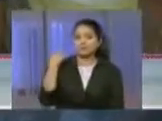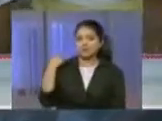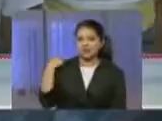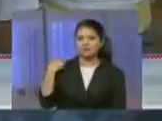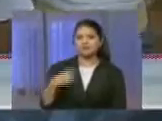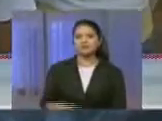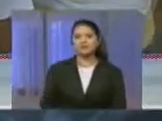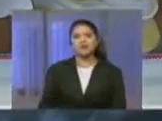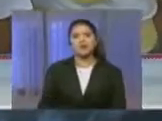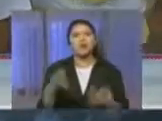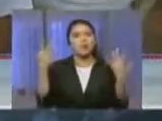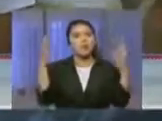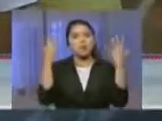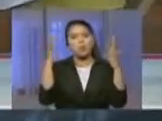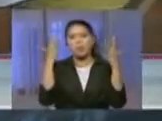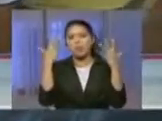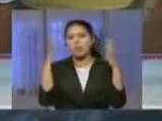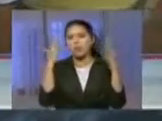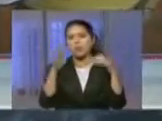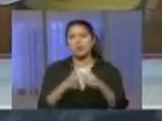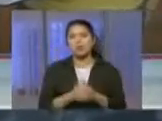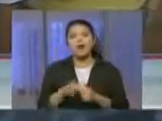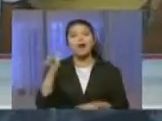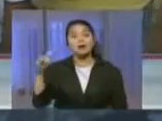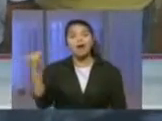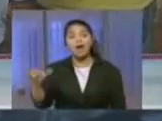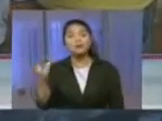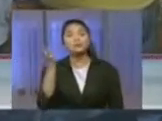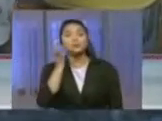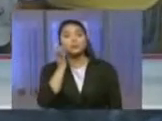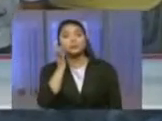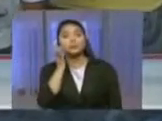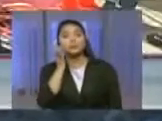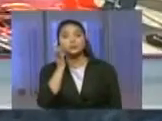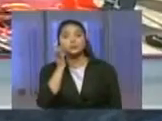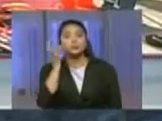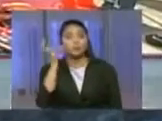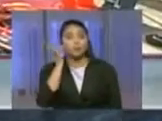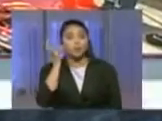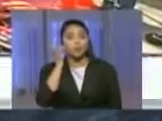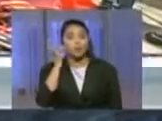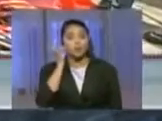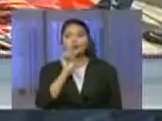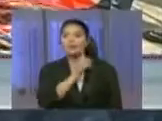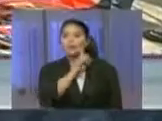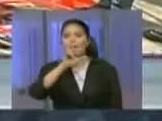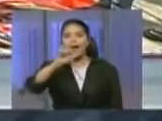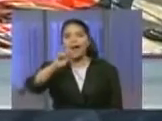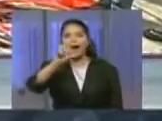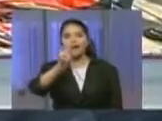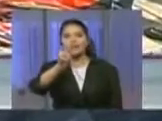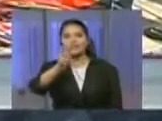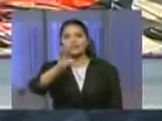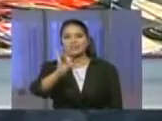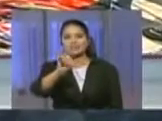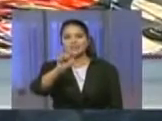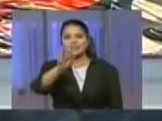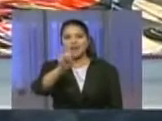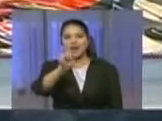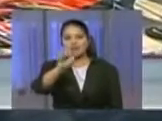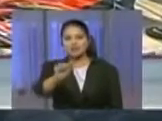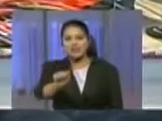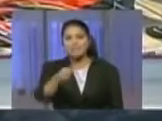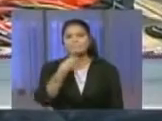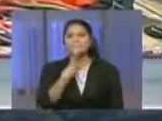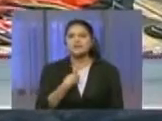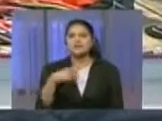excelente por aquí tenemos una muchacha Adriana rabelo me dicen que es